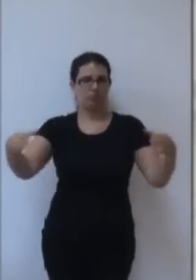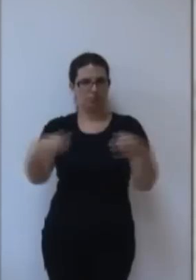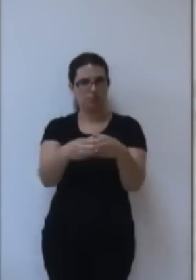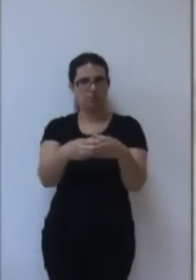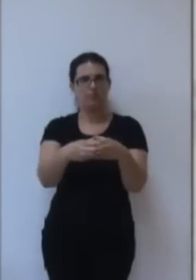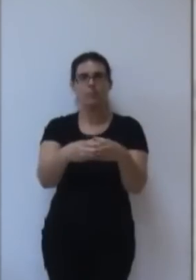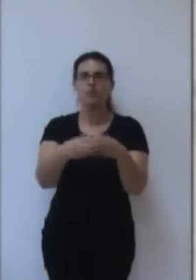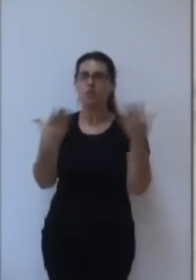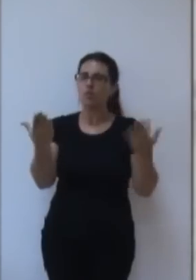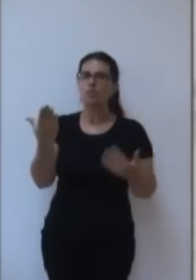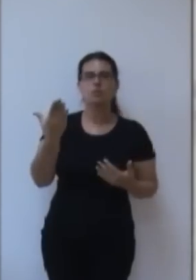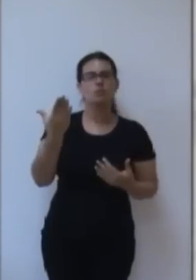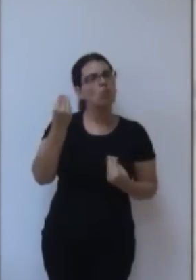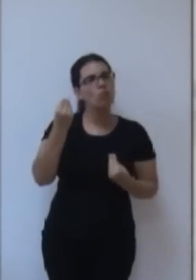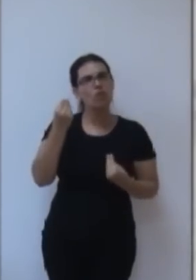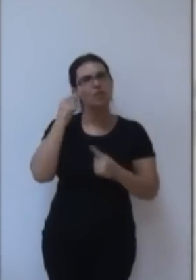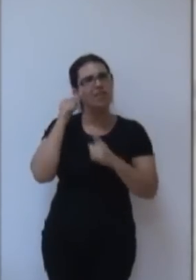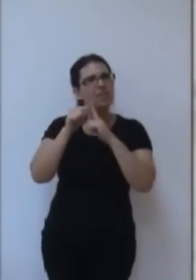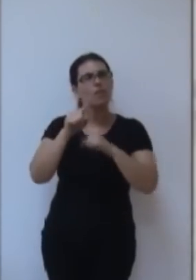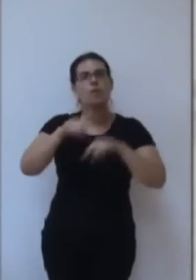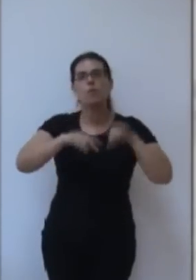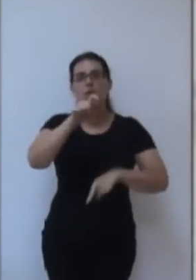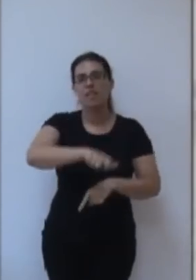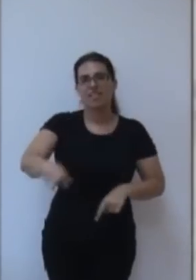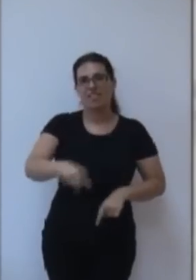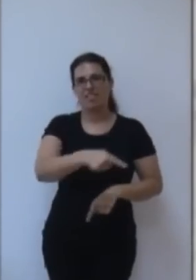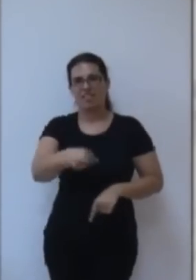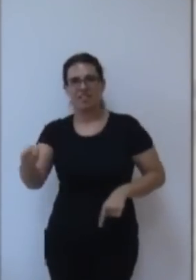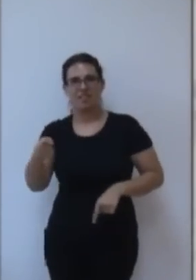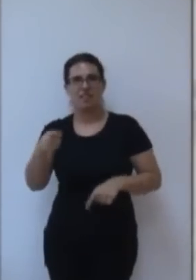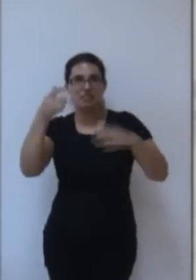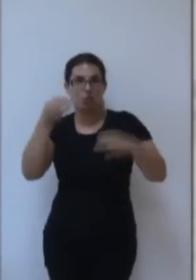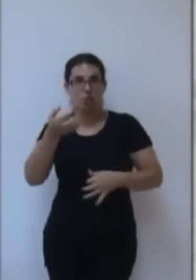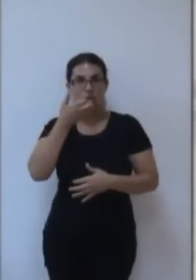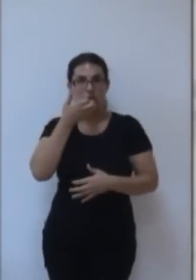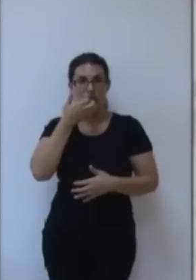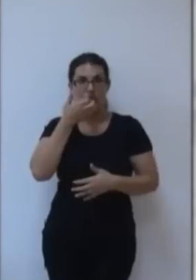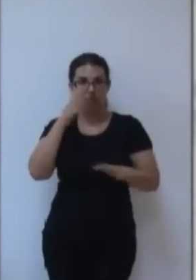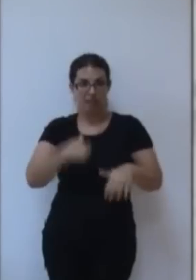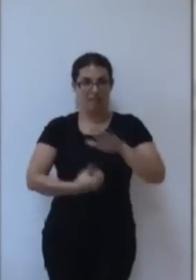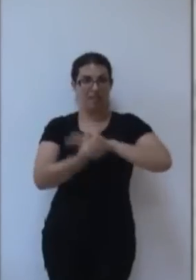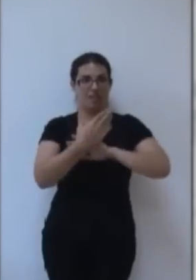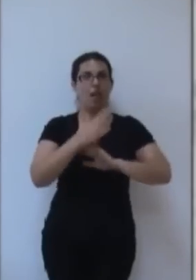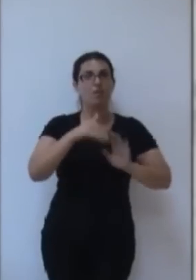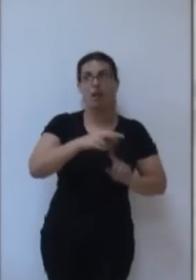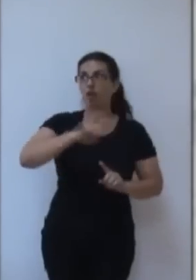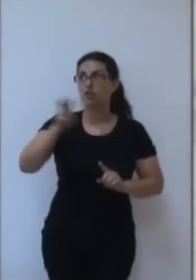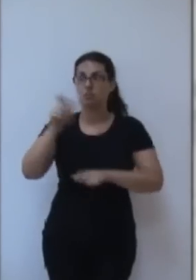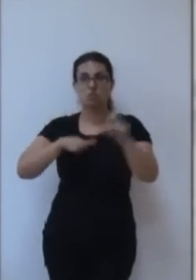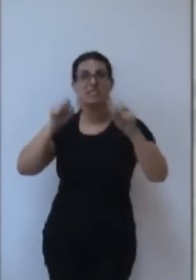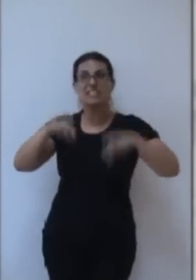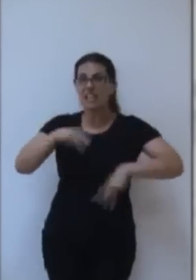Entonces, bueno, pues están muy orientados al cliente y seguro que le facilitarían la vida a más de uno, sin discapacidad